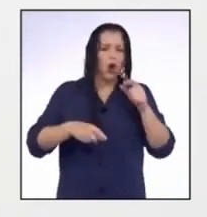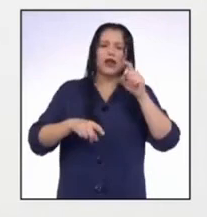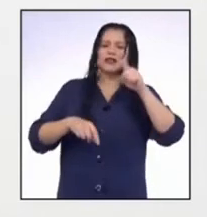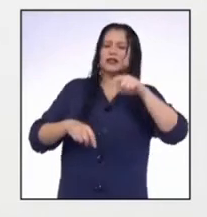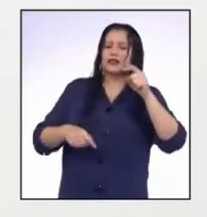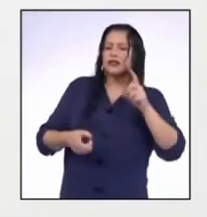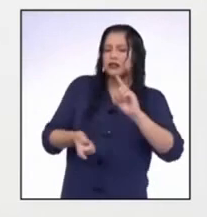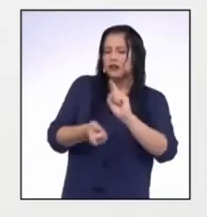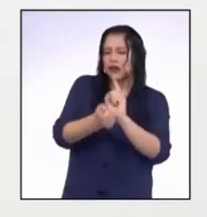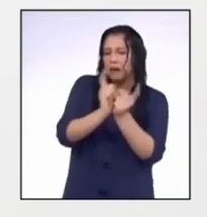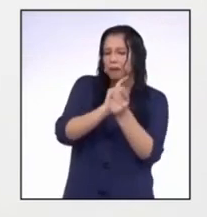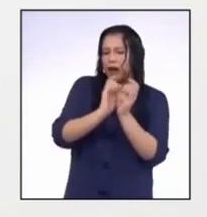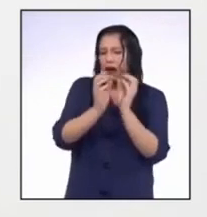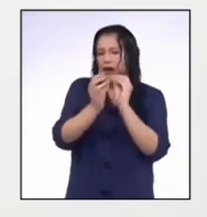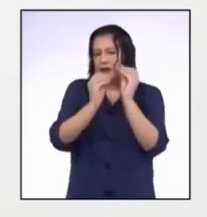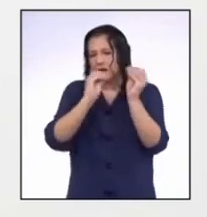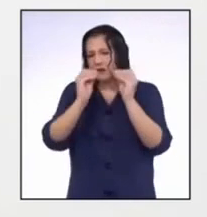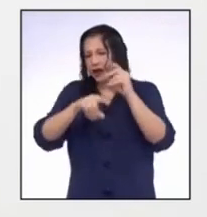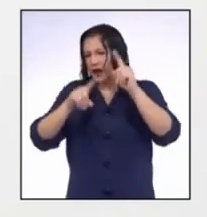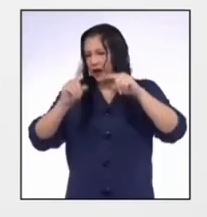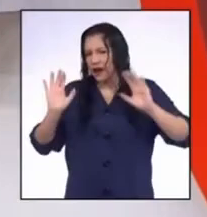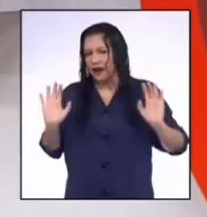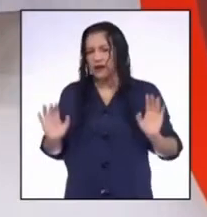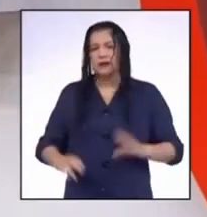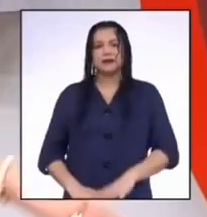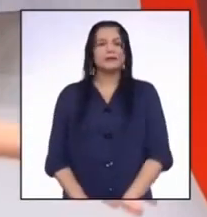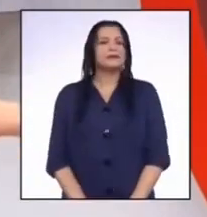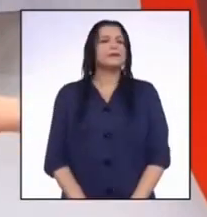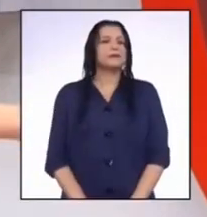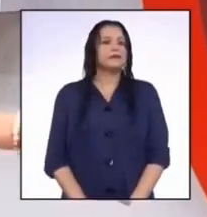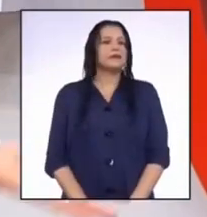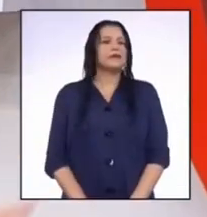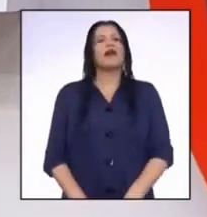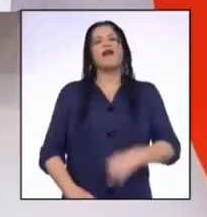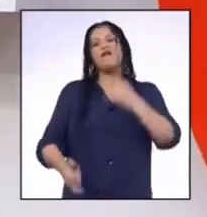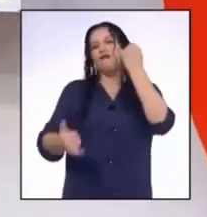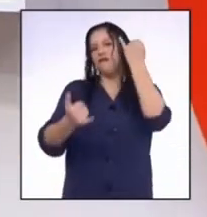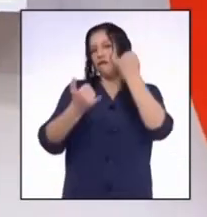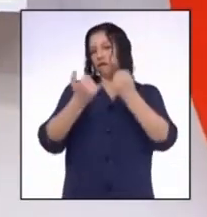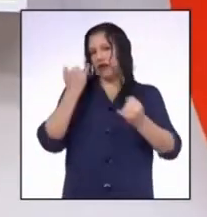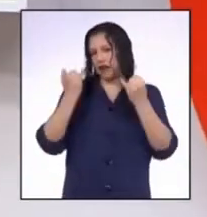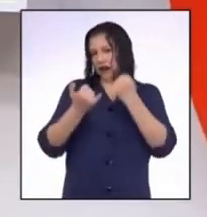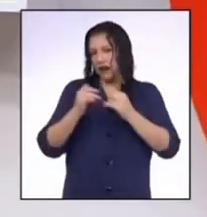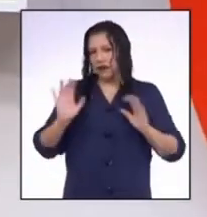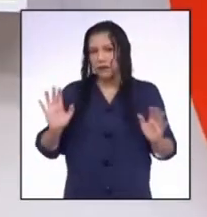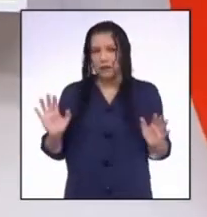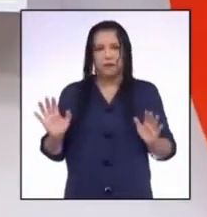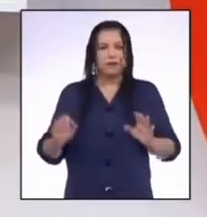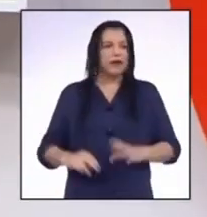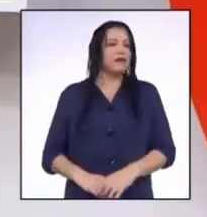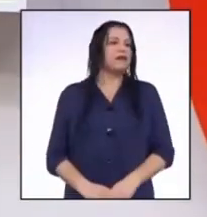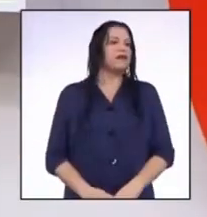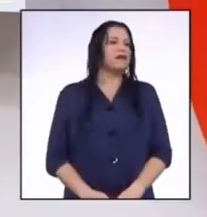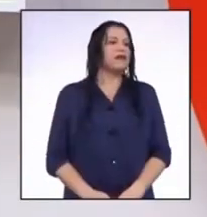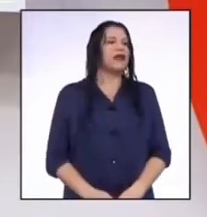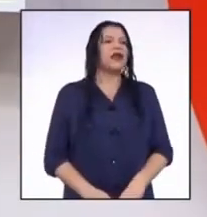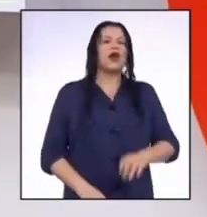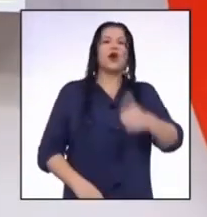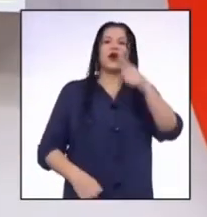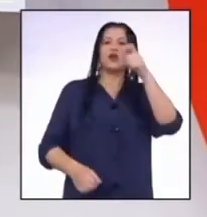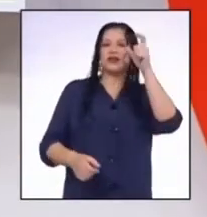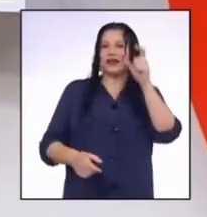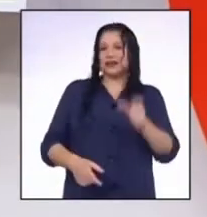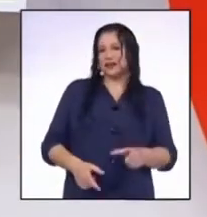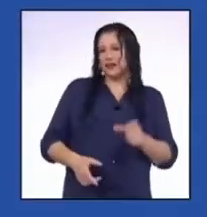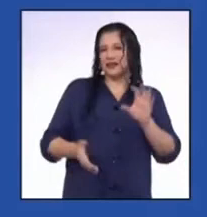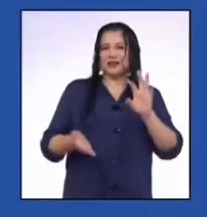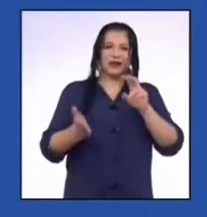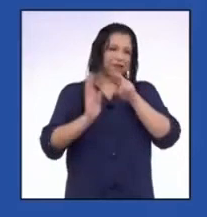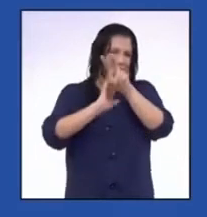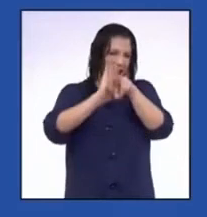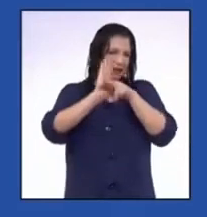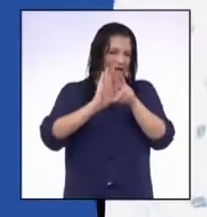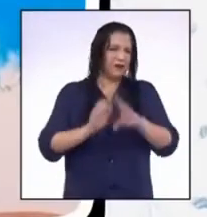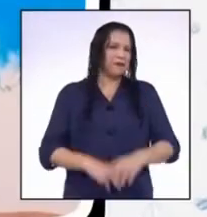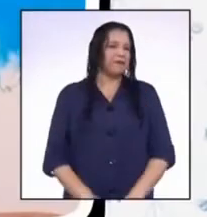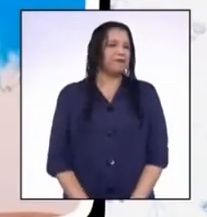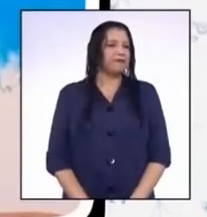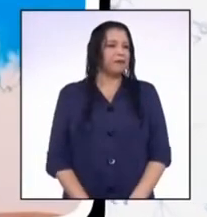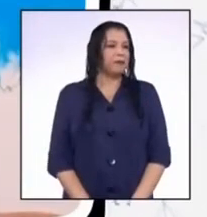o necesitas modificar algo de esta. Finalmente, Yaisa Ríos nos ha enviado un video con su pregunta. Vamos a